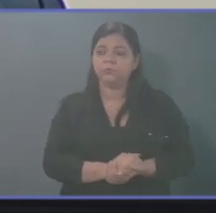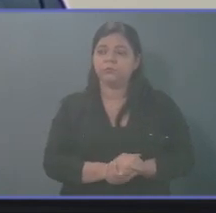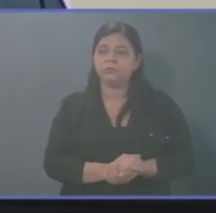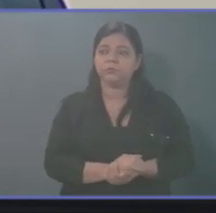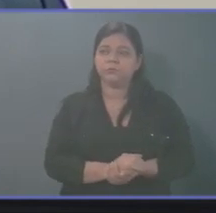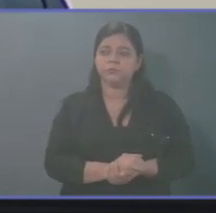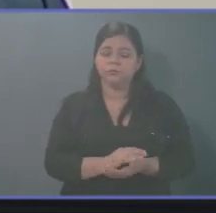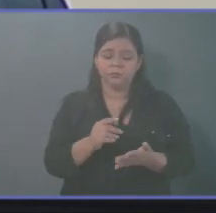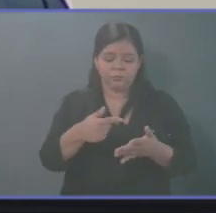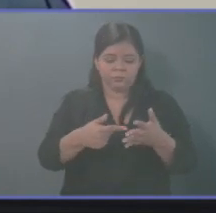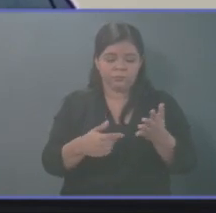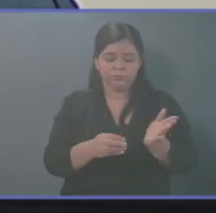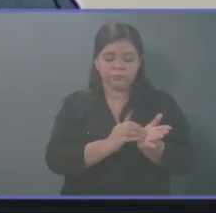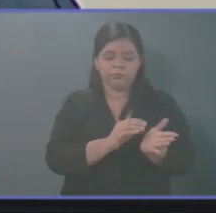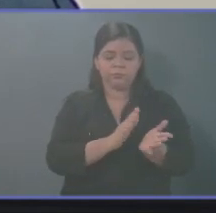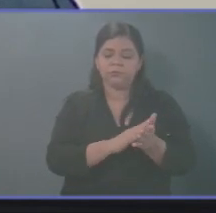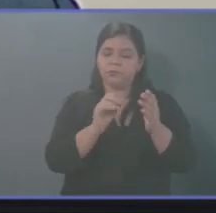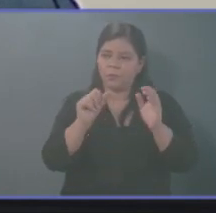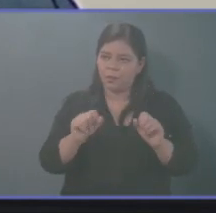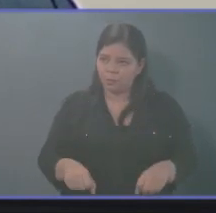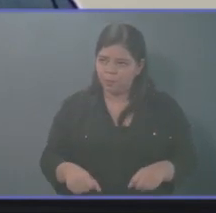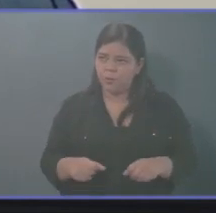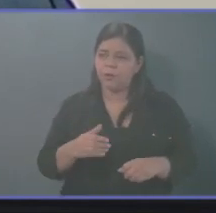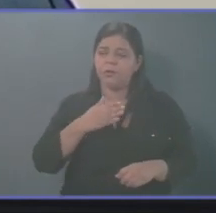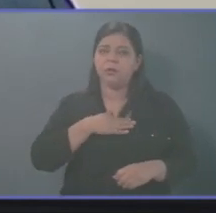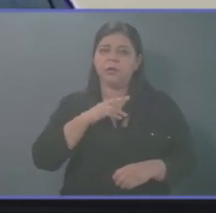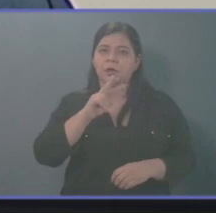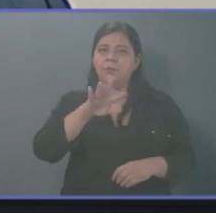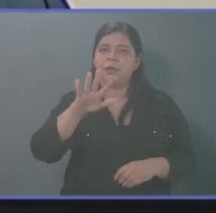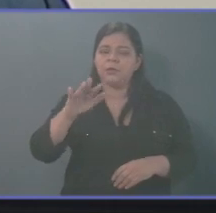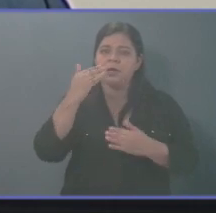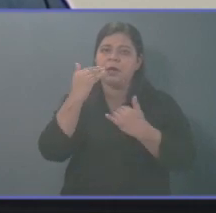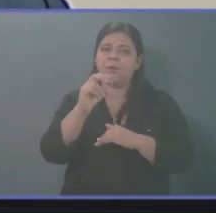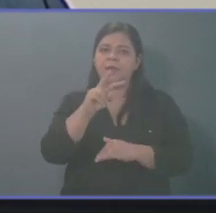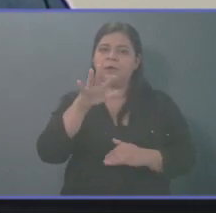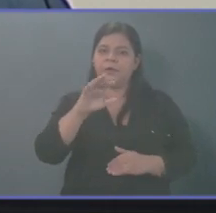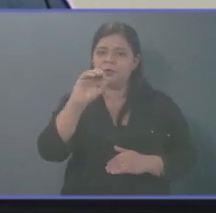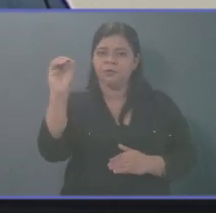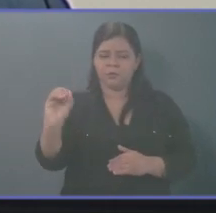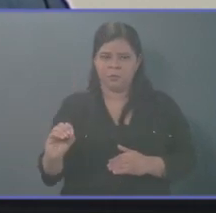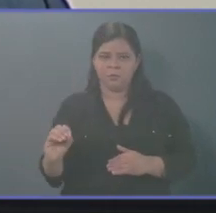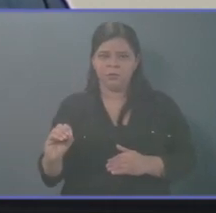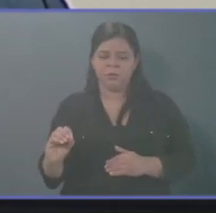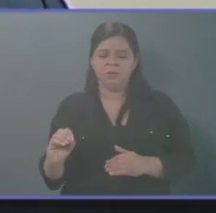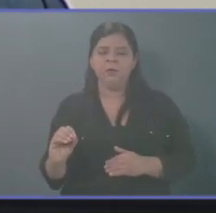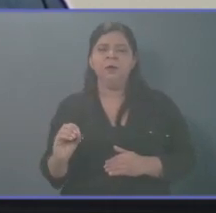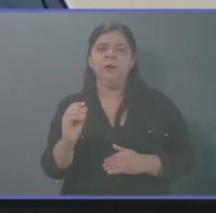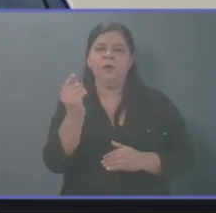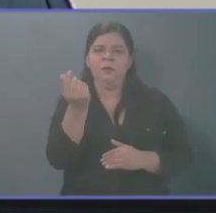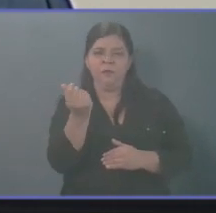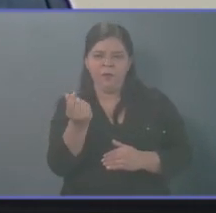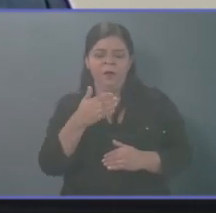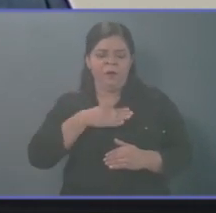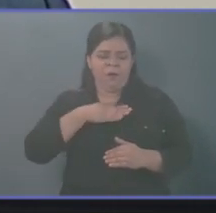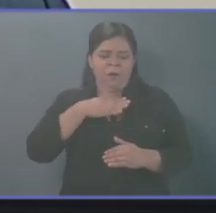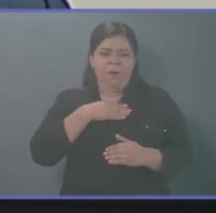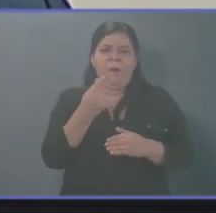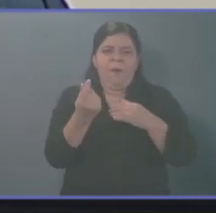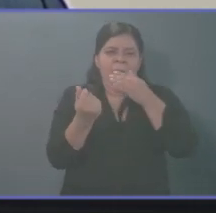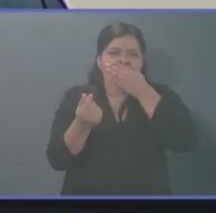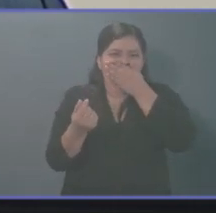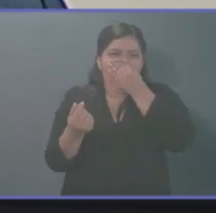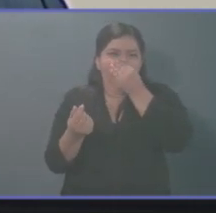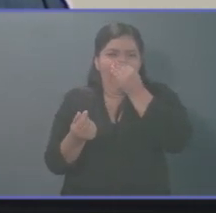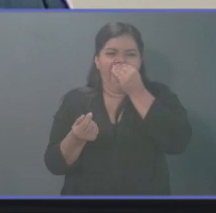pensiones que se puede tener hasta un 25% de disponibilidad de su propio dinero